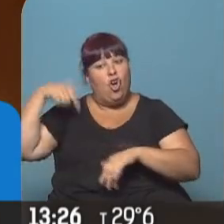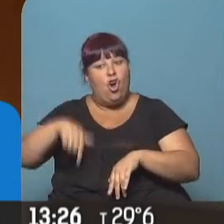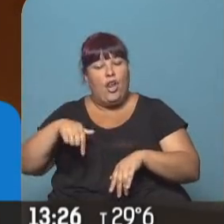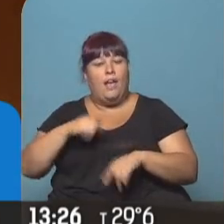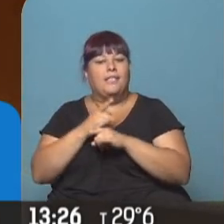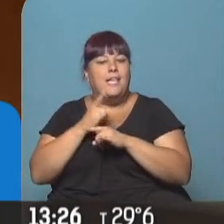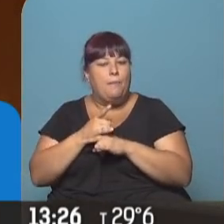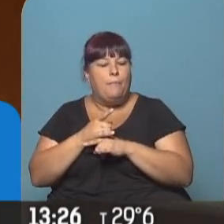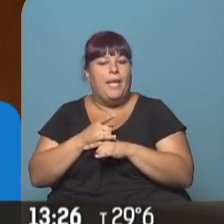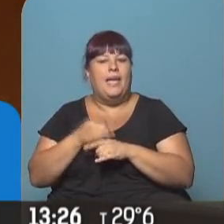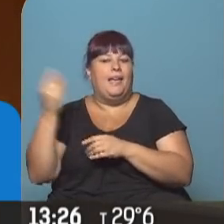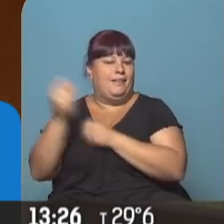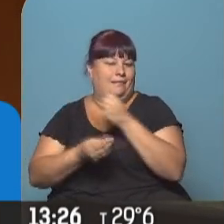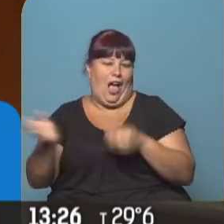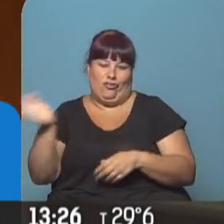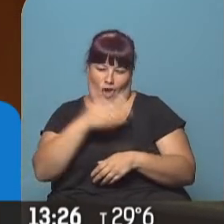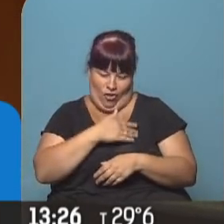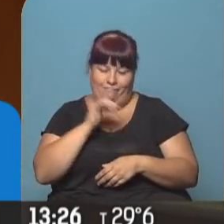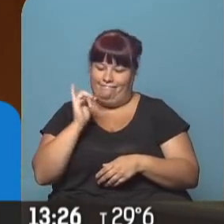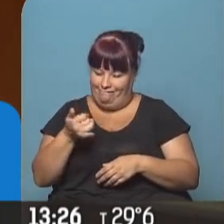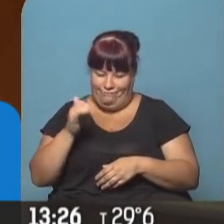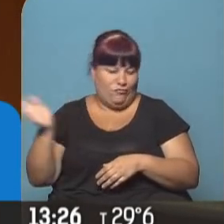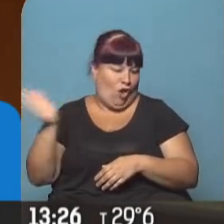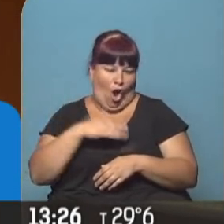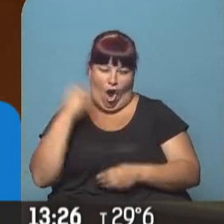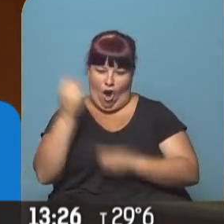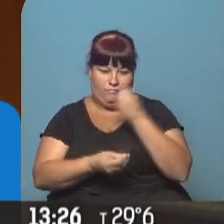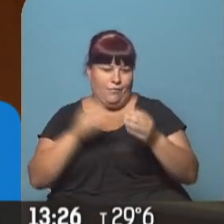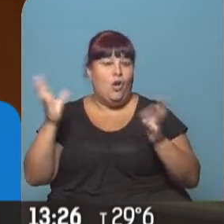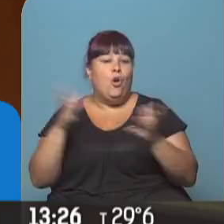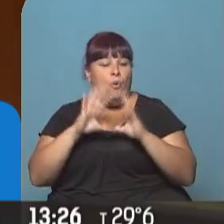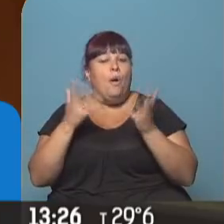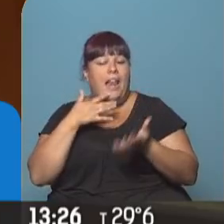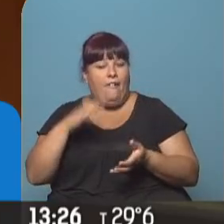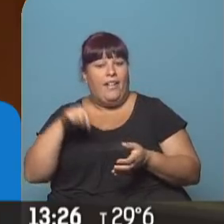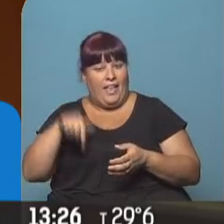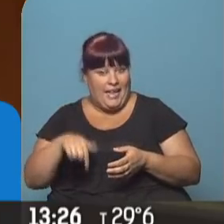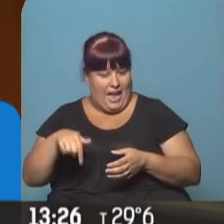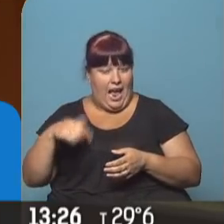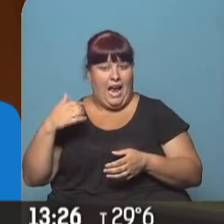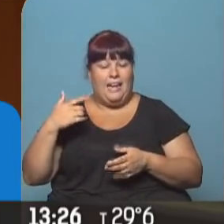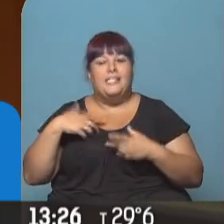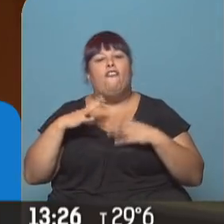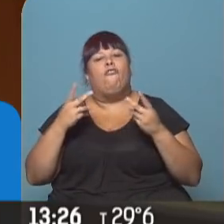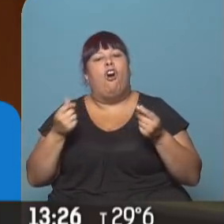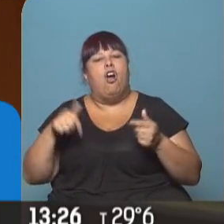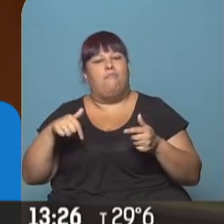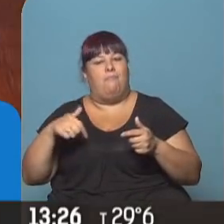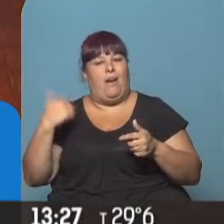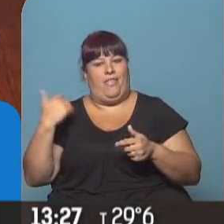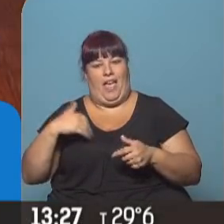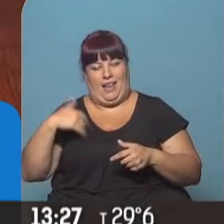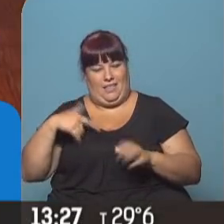recibimos migrantes. A todos. Exactamente, a todos, a todo el mundo, porque realmente este es el espíritu